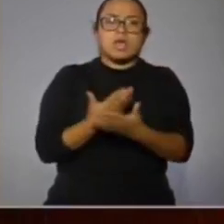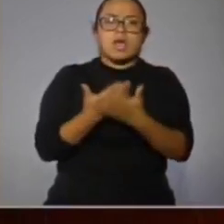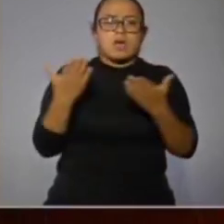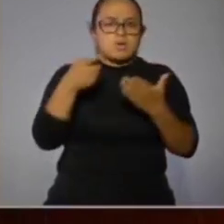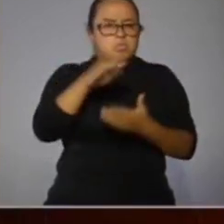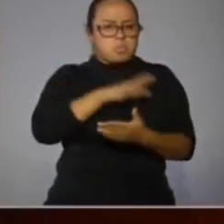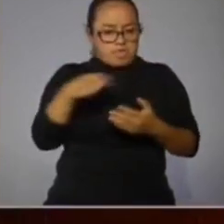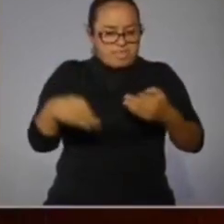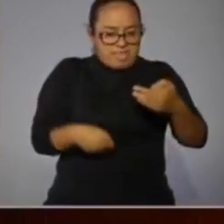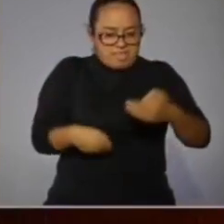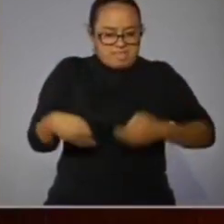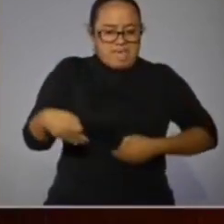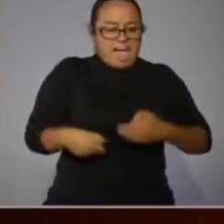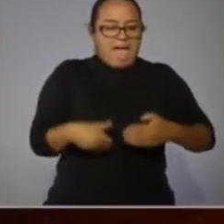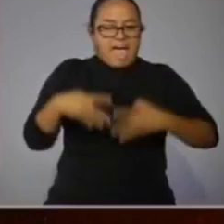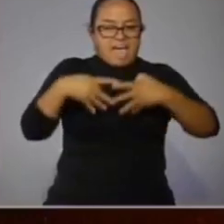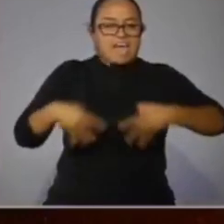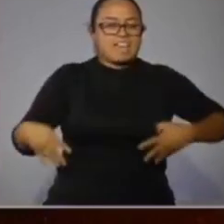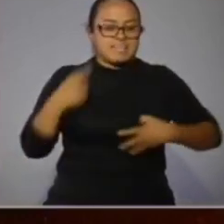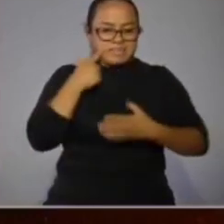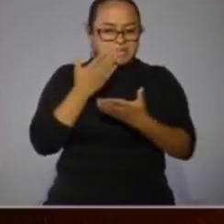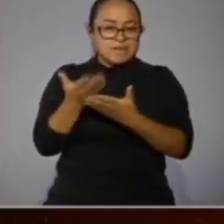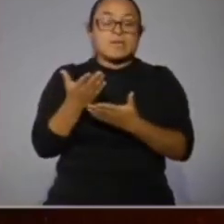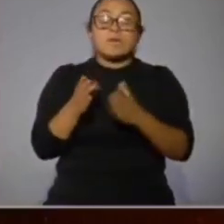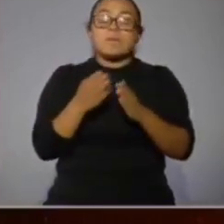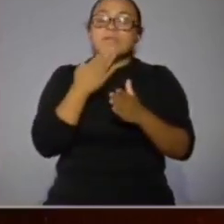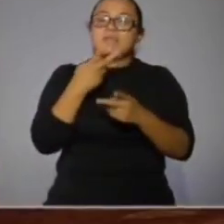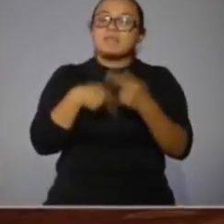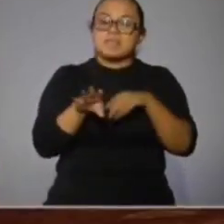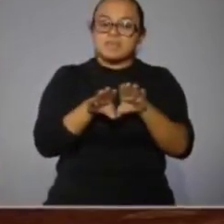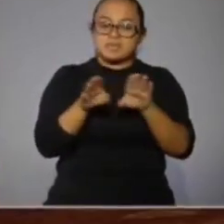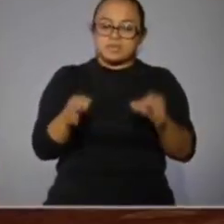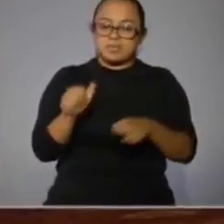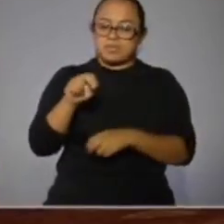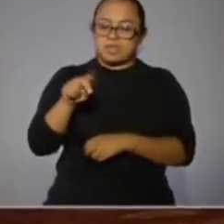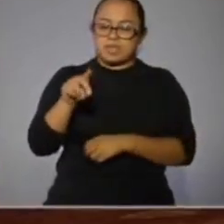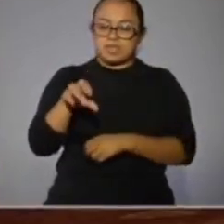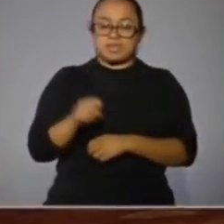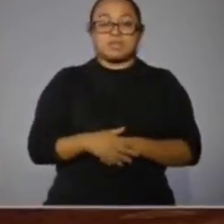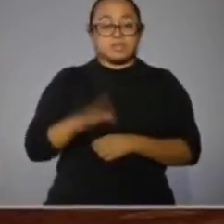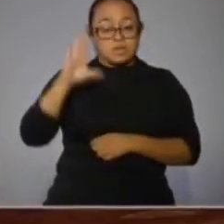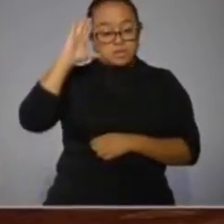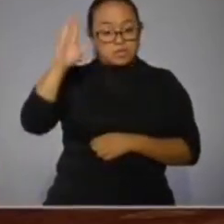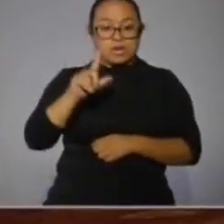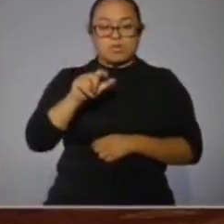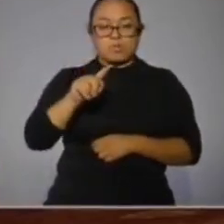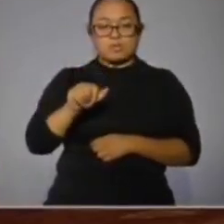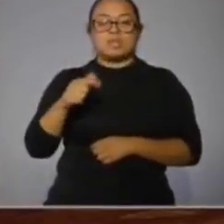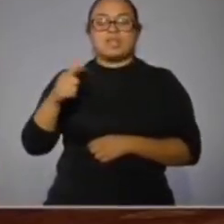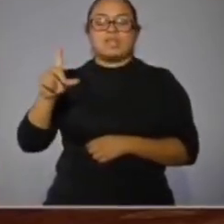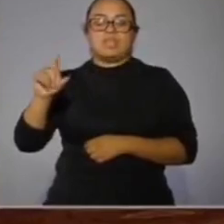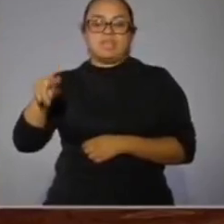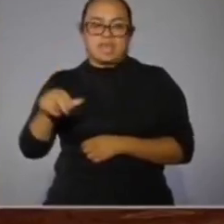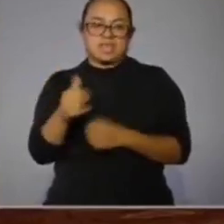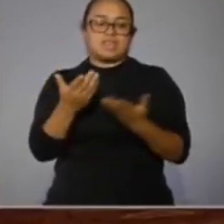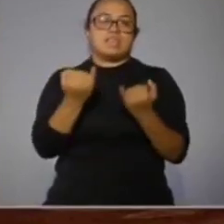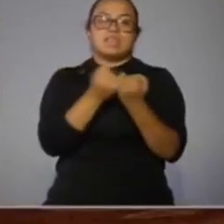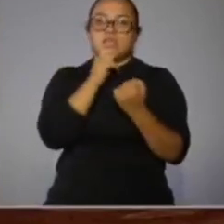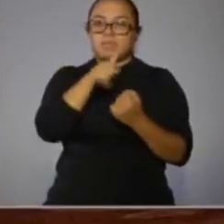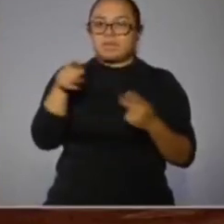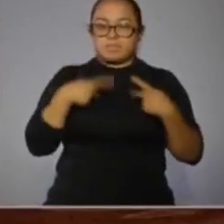al Teatro Andrés Castuera. Bienvenido, ¿cómo estás? Buenos días. Hola, ¿qué tal? Lupita Diana, Laura, amigos y amigas que nos siguen aquí en